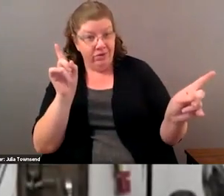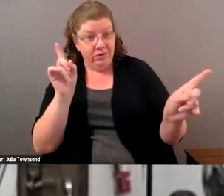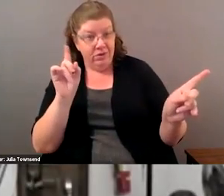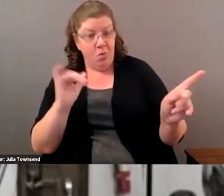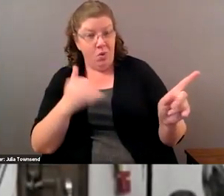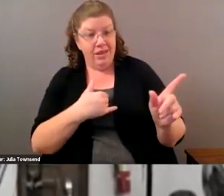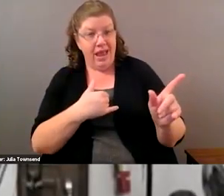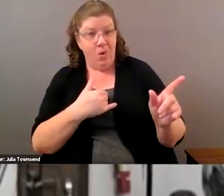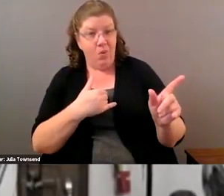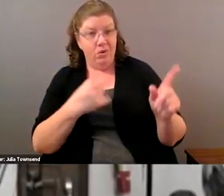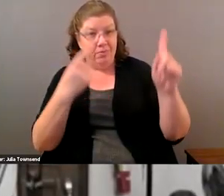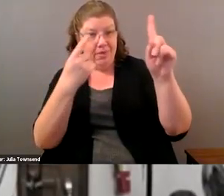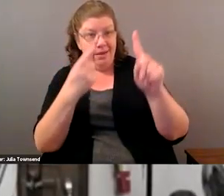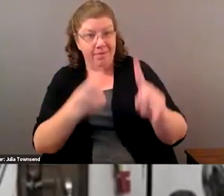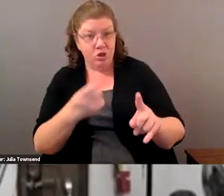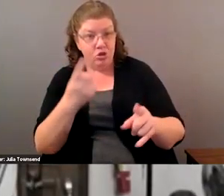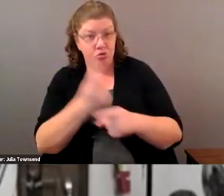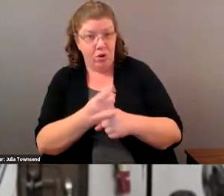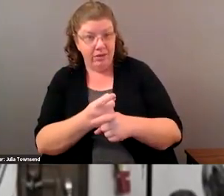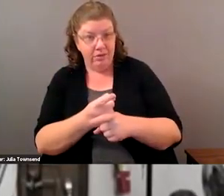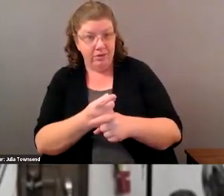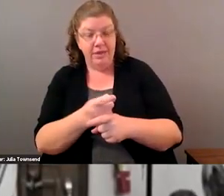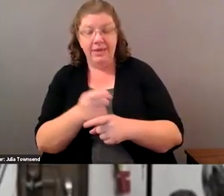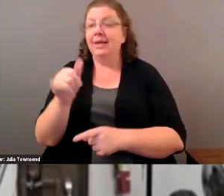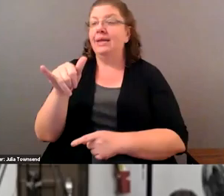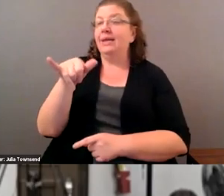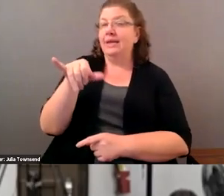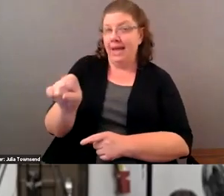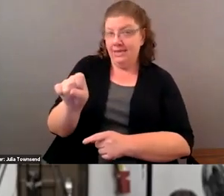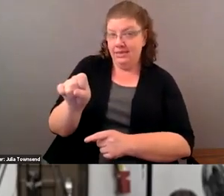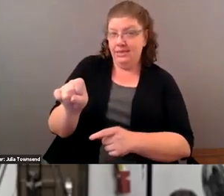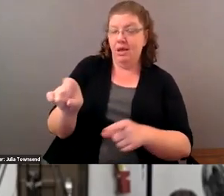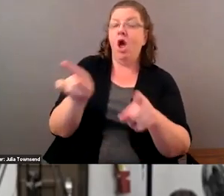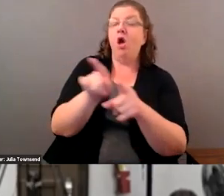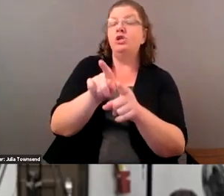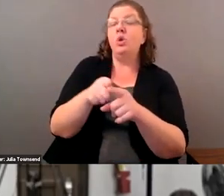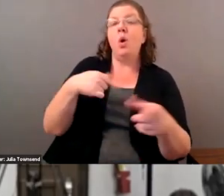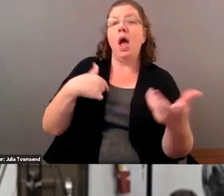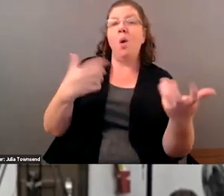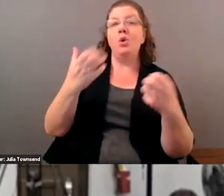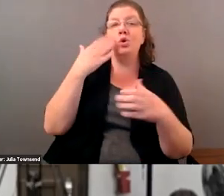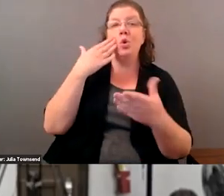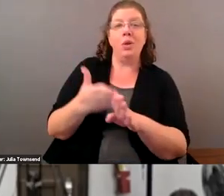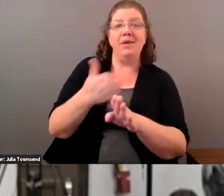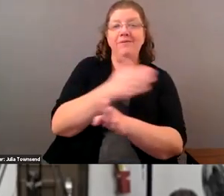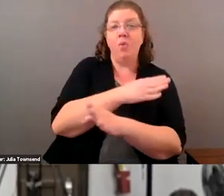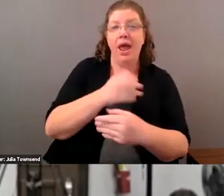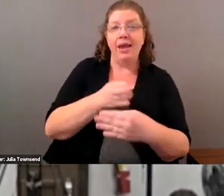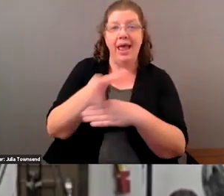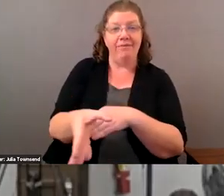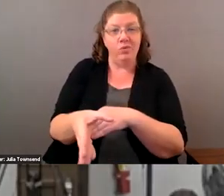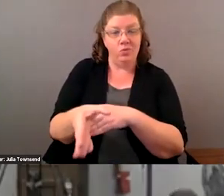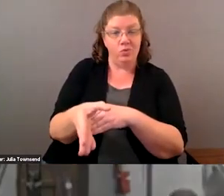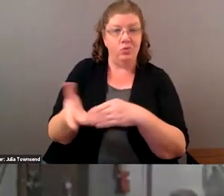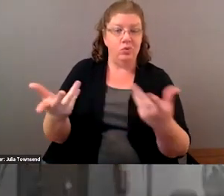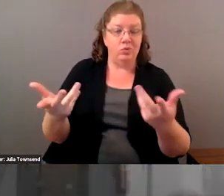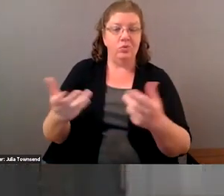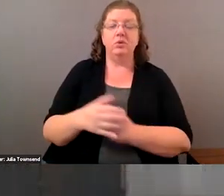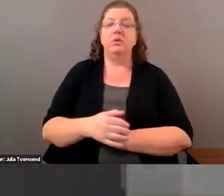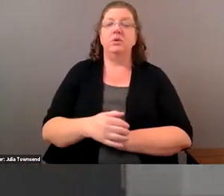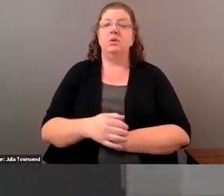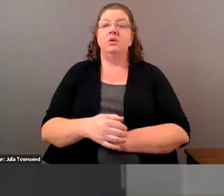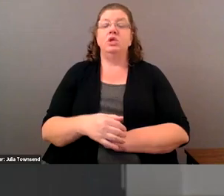de hecho estos cargos y estos movimientos van a hacer una diferencia luego entendí correctamente sí y